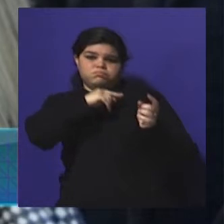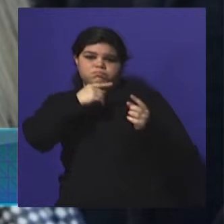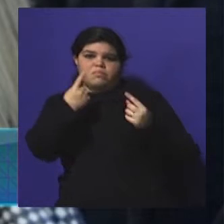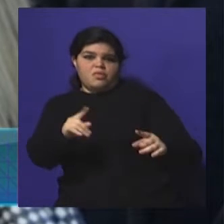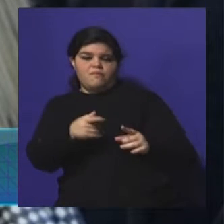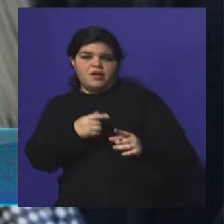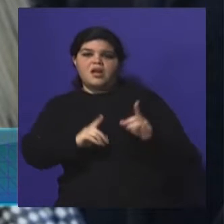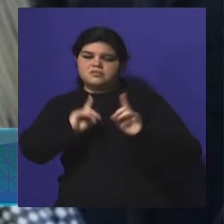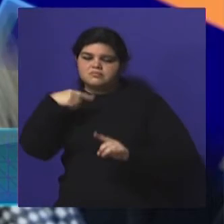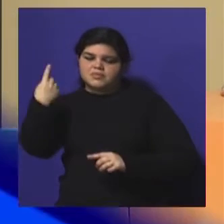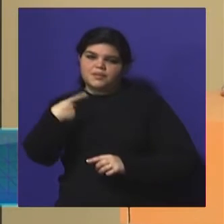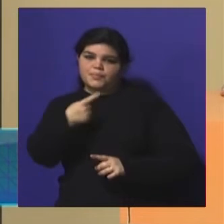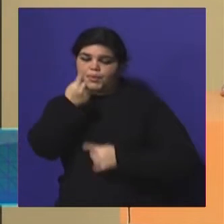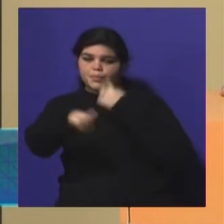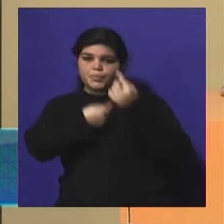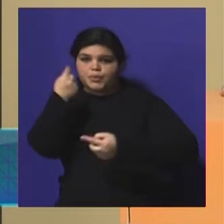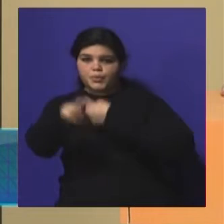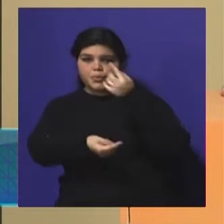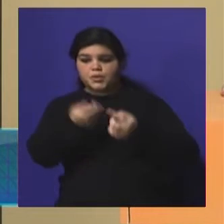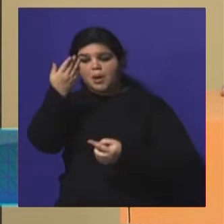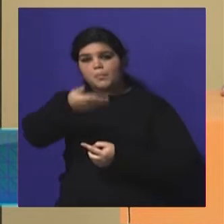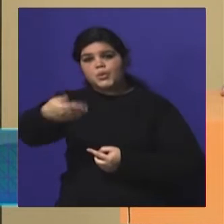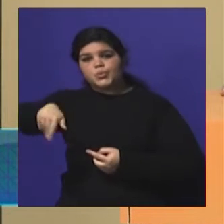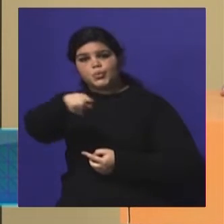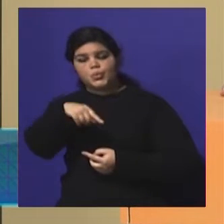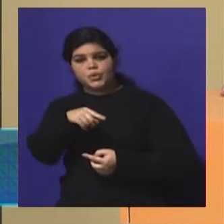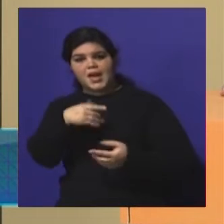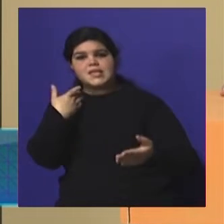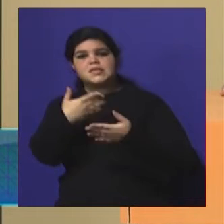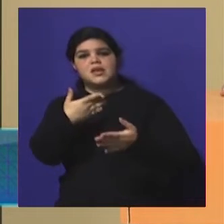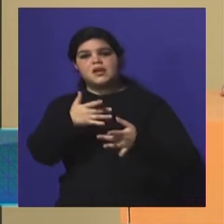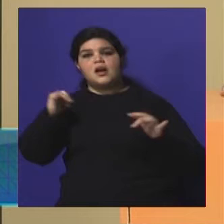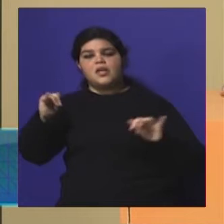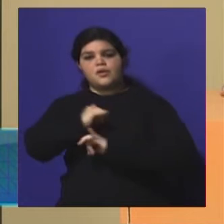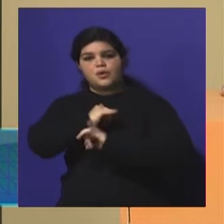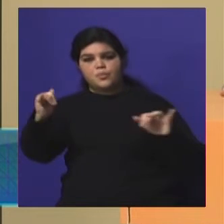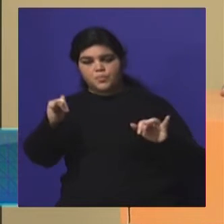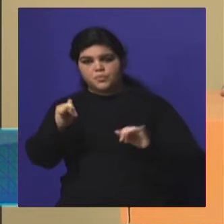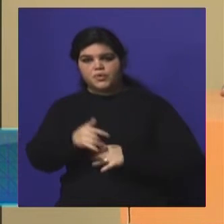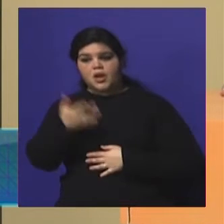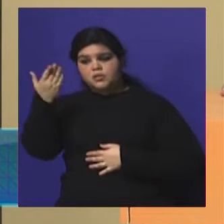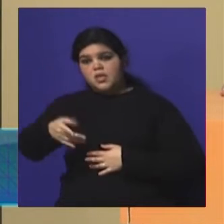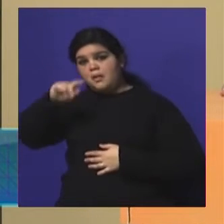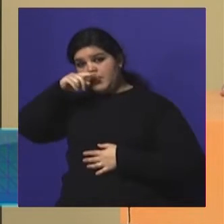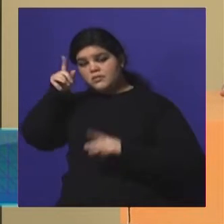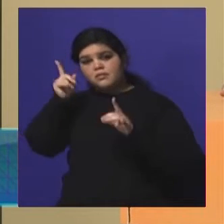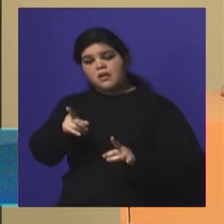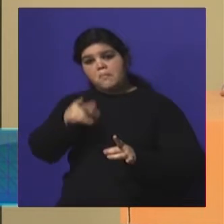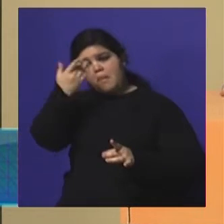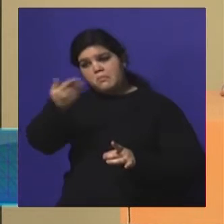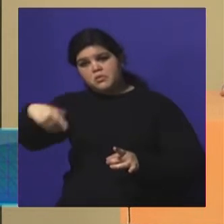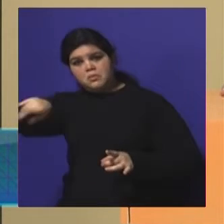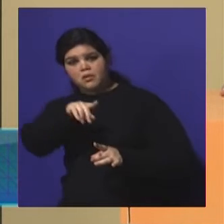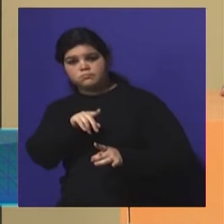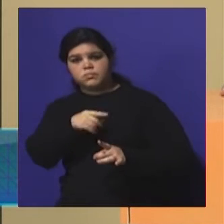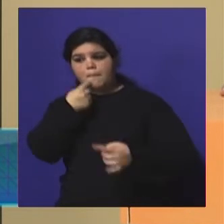oportunidades, tanto a las personas cercanas, al cuerpo de comunicación, ¿no? del presidente, como a funcionarios, qué es lo que le dio